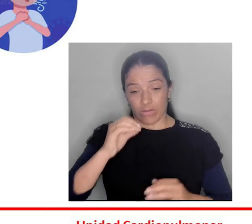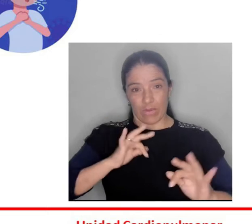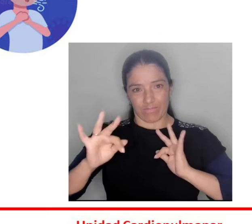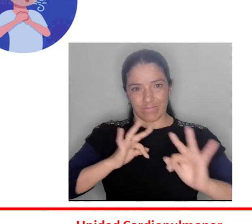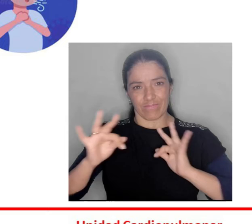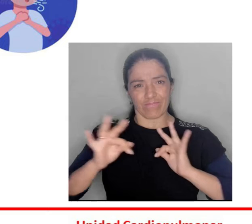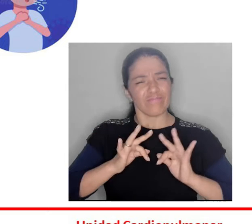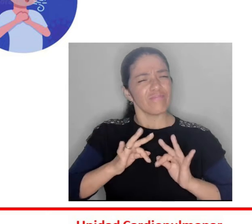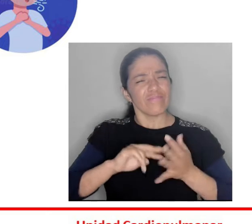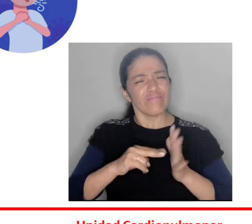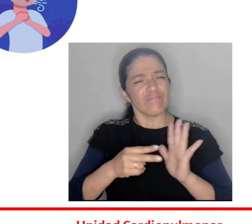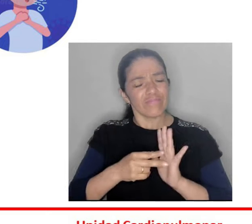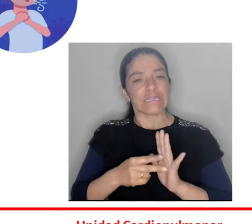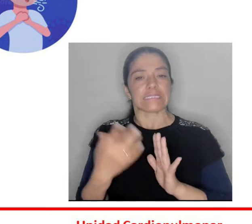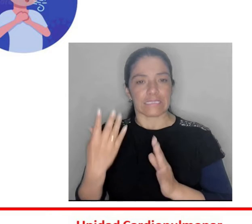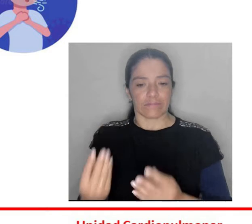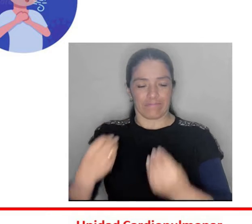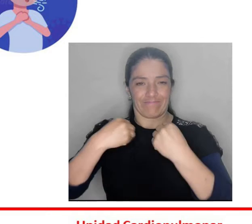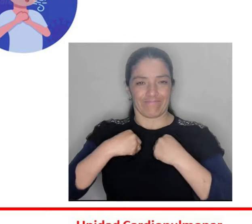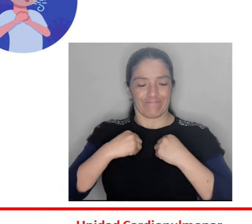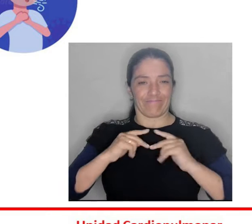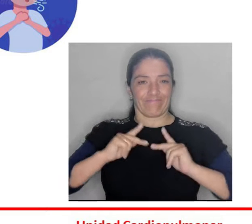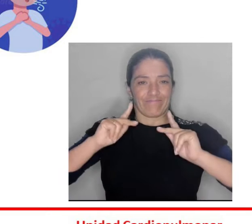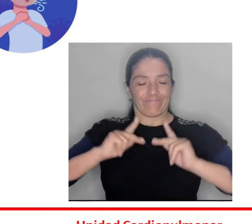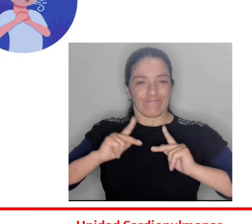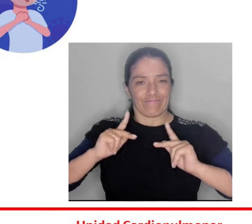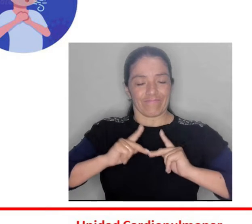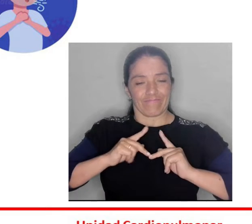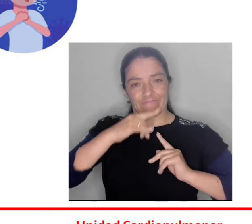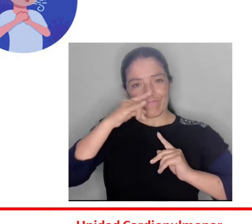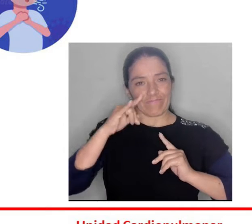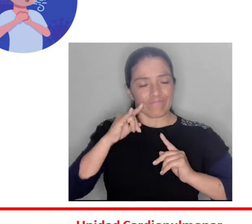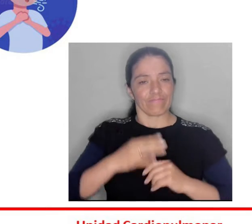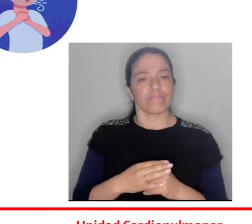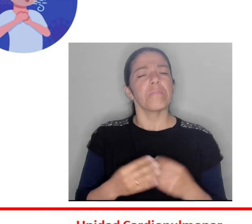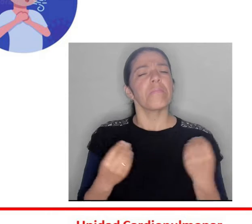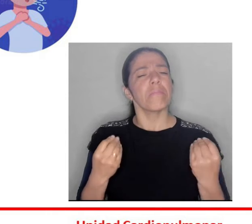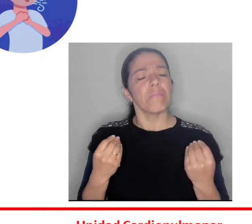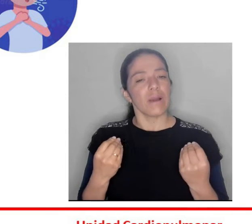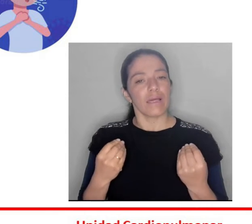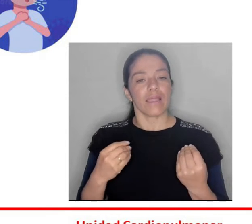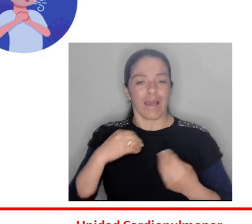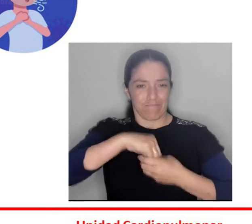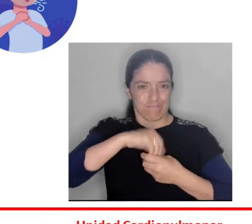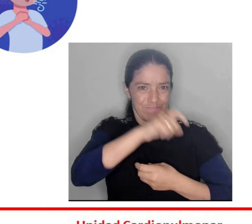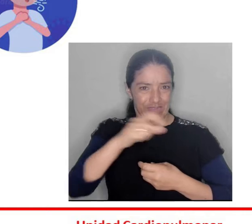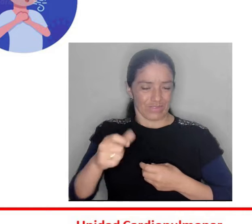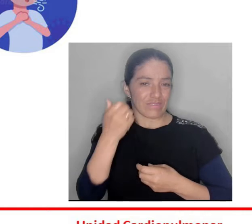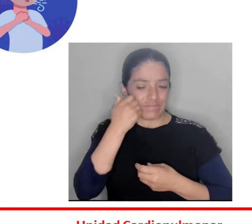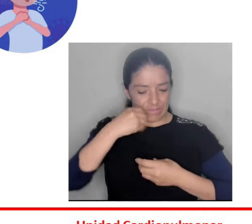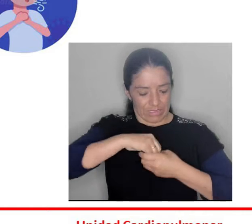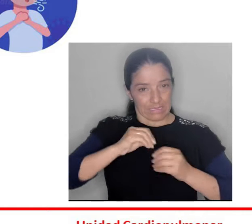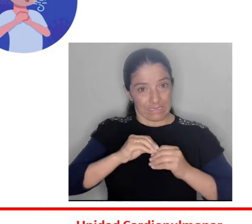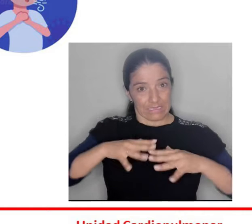otra parte, la oxigenoterapia se convierte en el aporte artificial de oxígeno en el aire inspirado. Esto con el